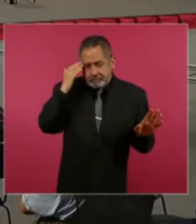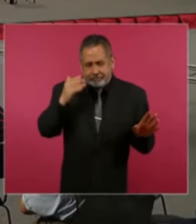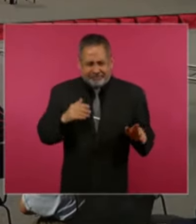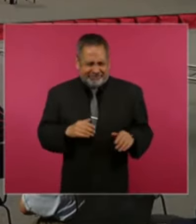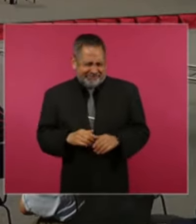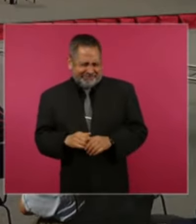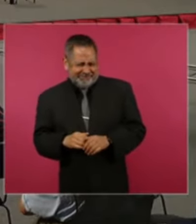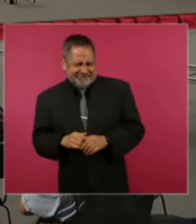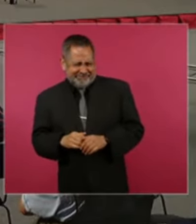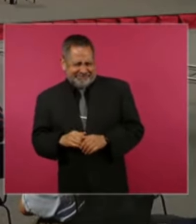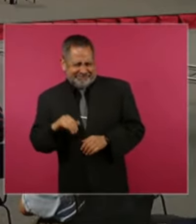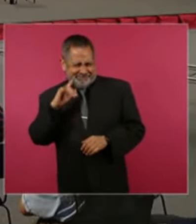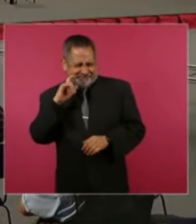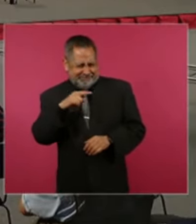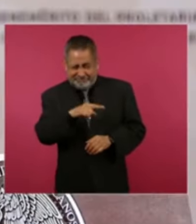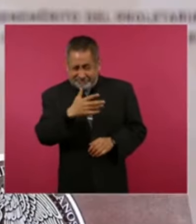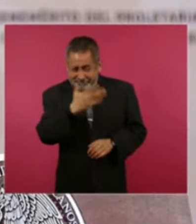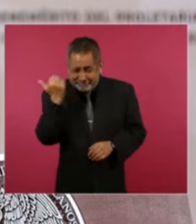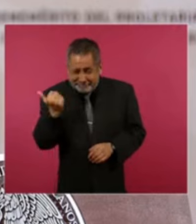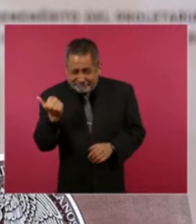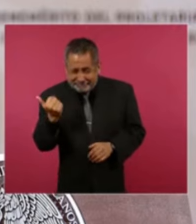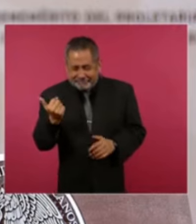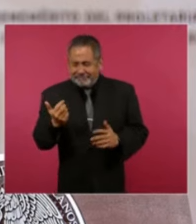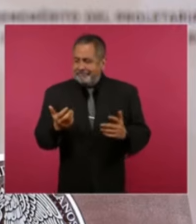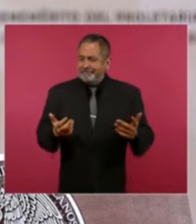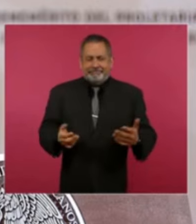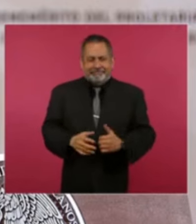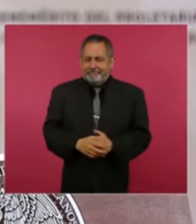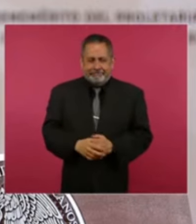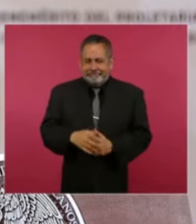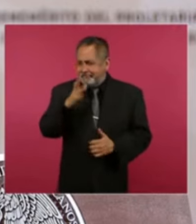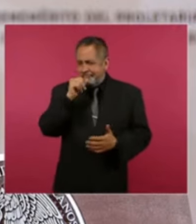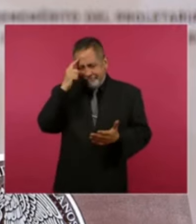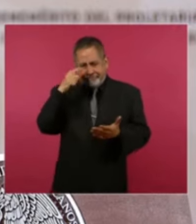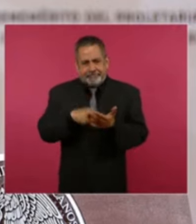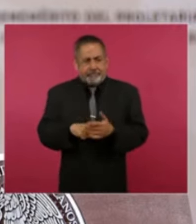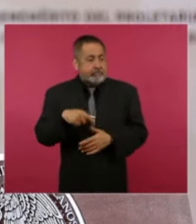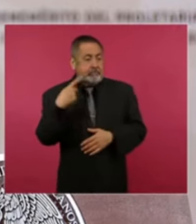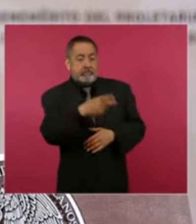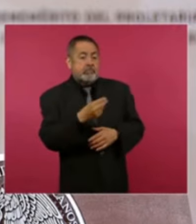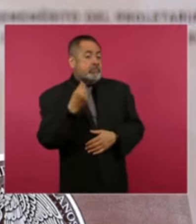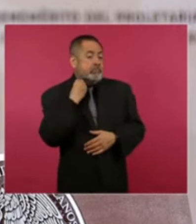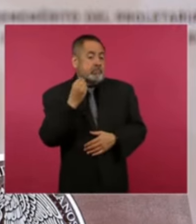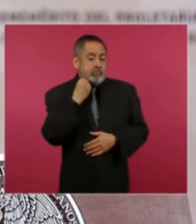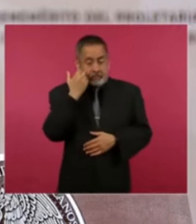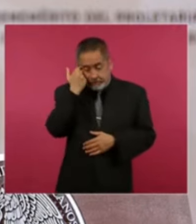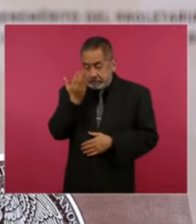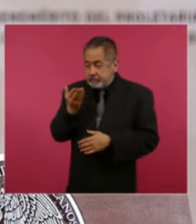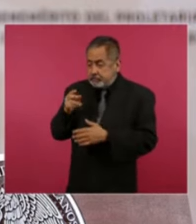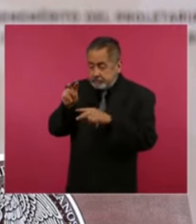parece extraño? Porque es difícil creer que cuando sus abogados pidieron cambiar el dictamen